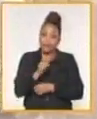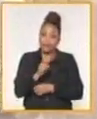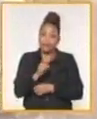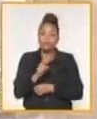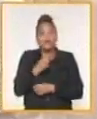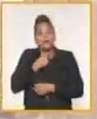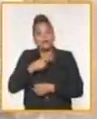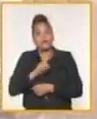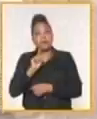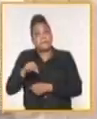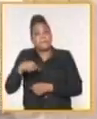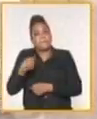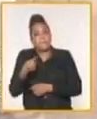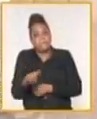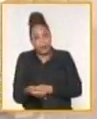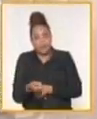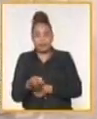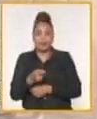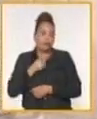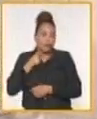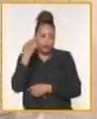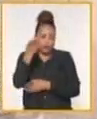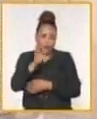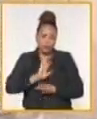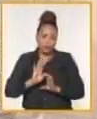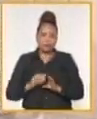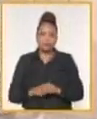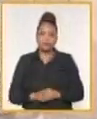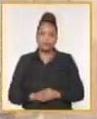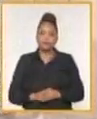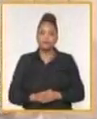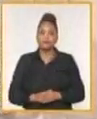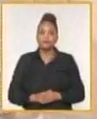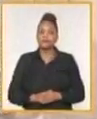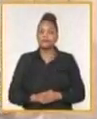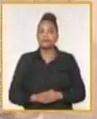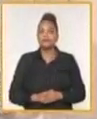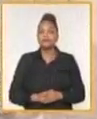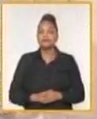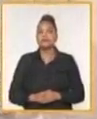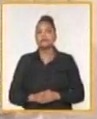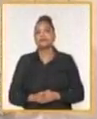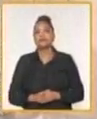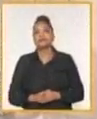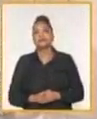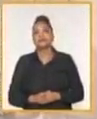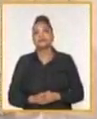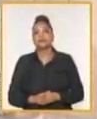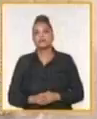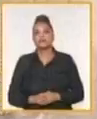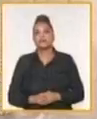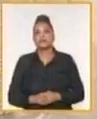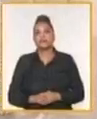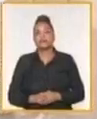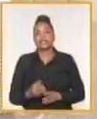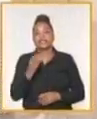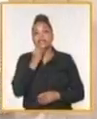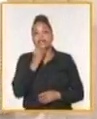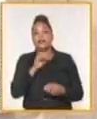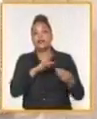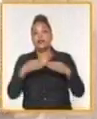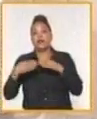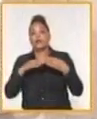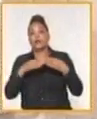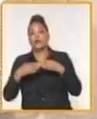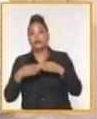mañana eventualmente, aunque la historia realmente, los persas siempre han estado ahí, Irán no fuera el contrincante, y ojalá que